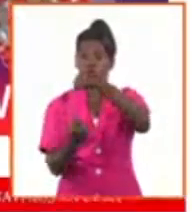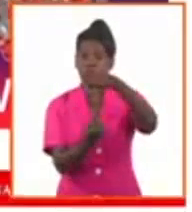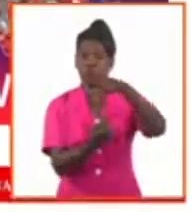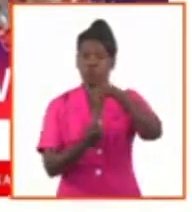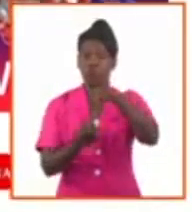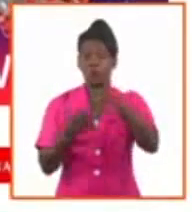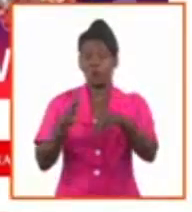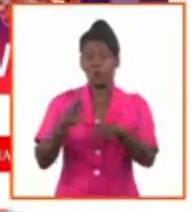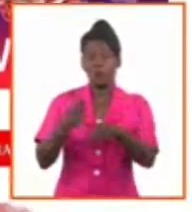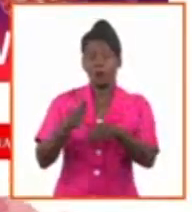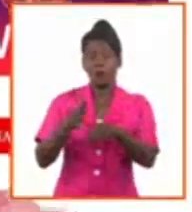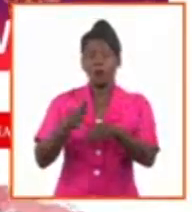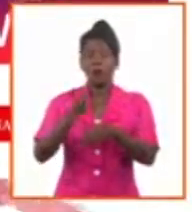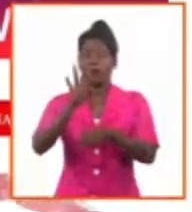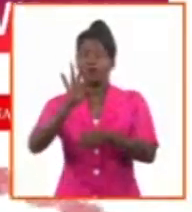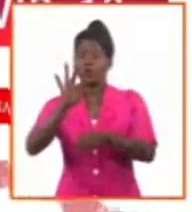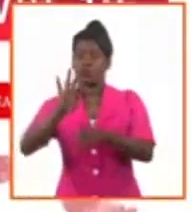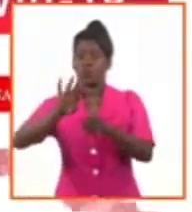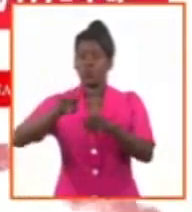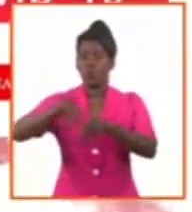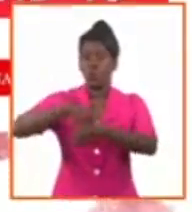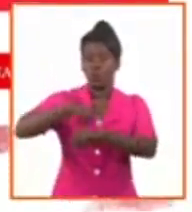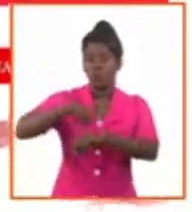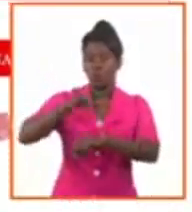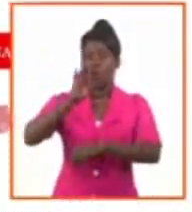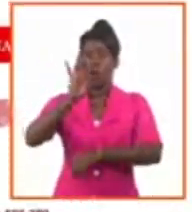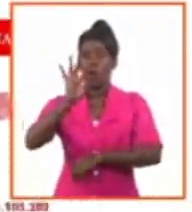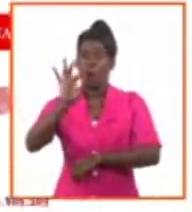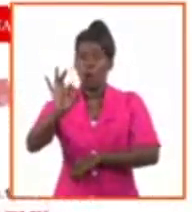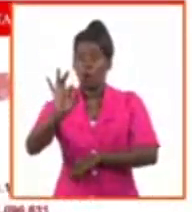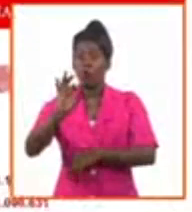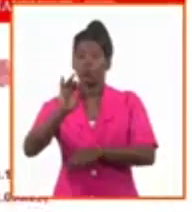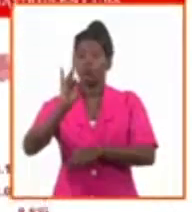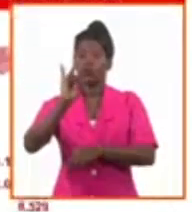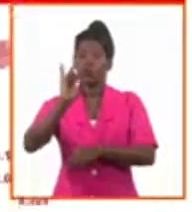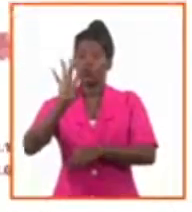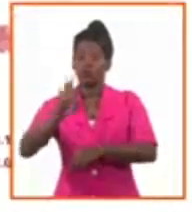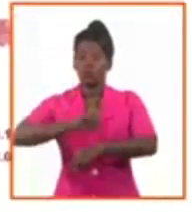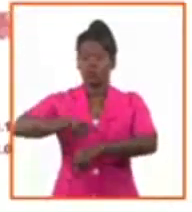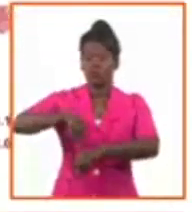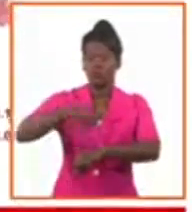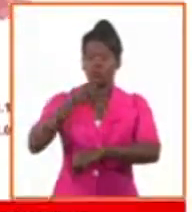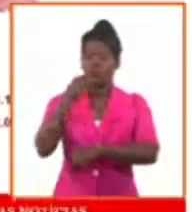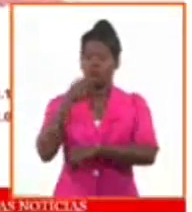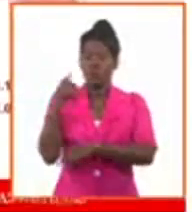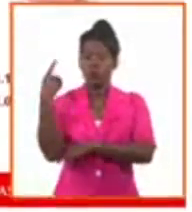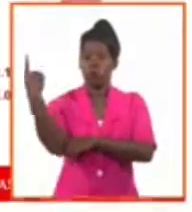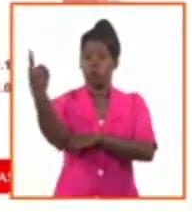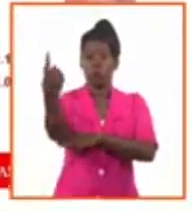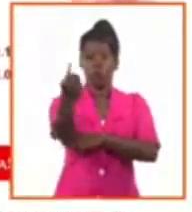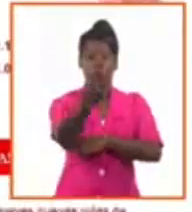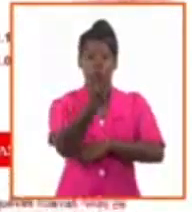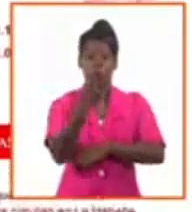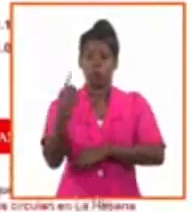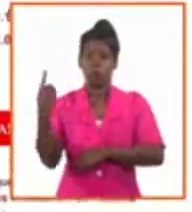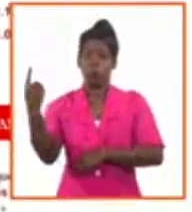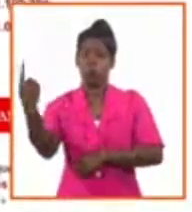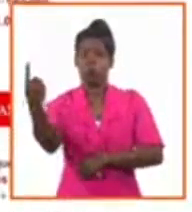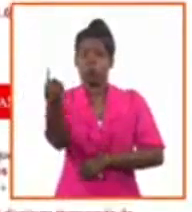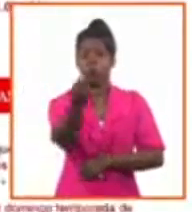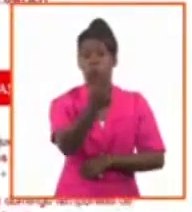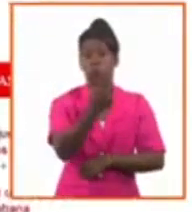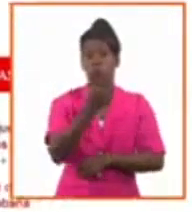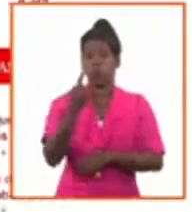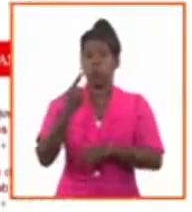próximas 24 a 48 horas puede convertirse en una depresión o tormenta tropical a medida que se desplace lentamente al nordeste sobre el Mar